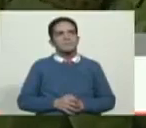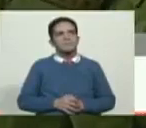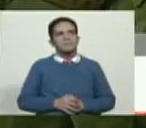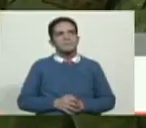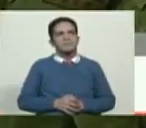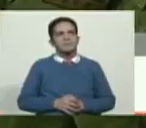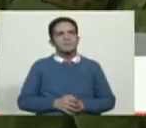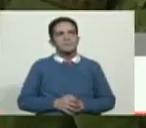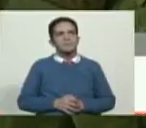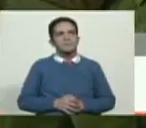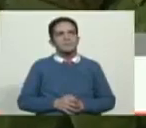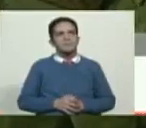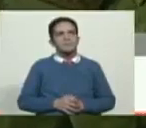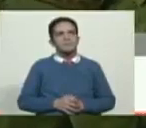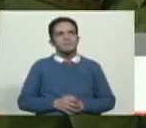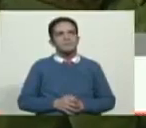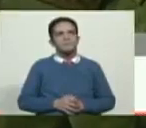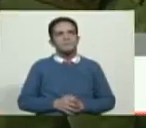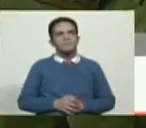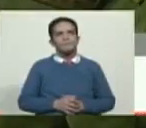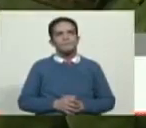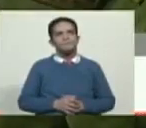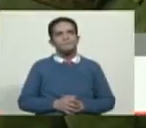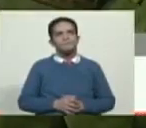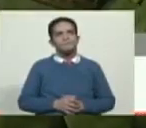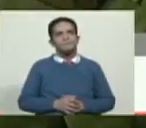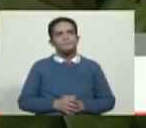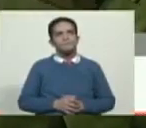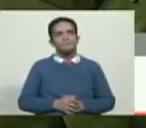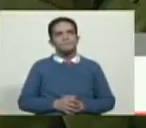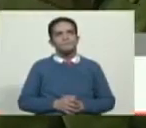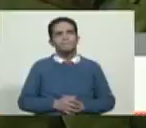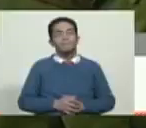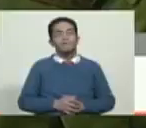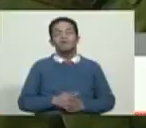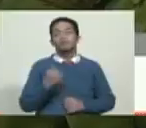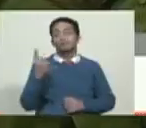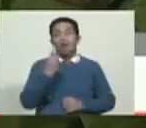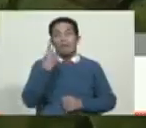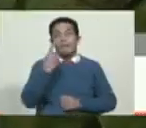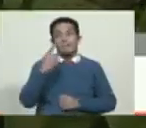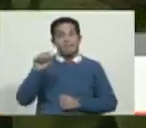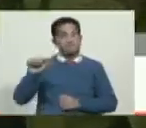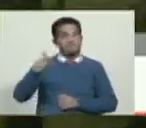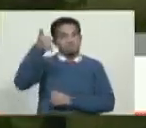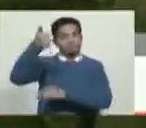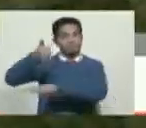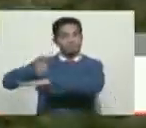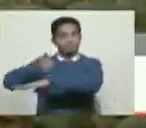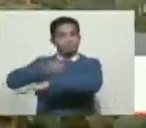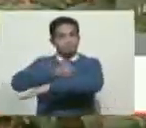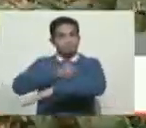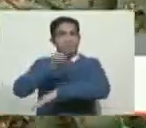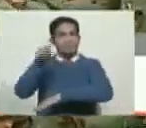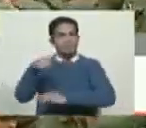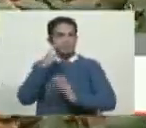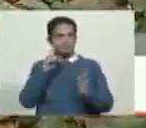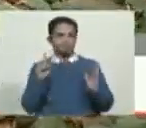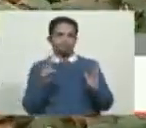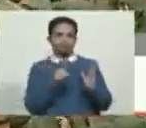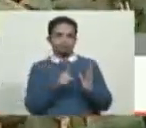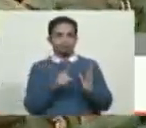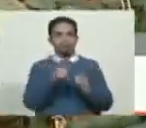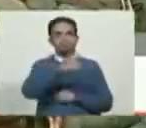Fuerza Armada Nacional Bolivariana, no solo del alto mando militar, sino de las tropas, los soldados